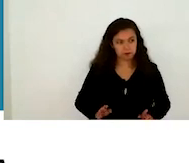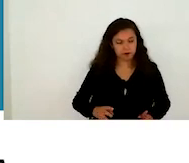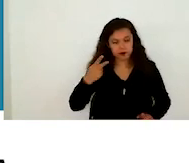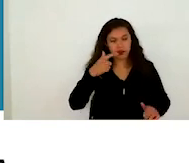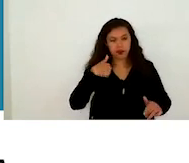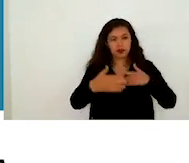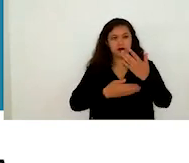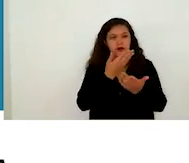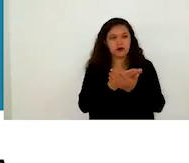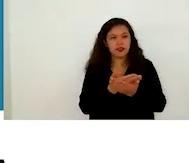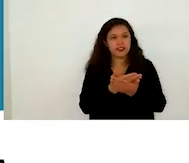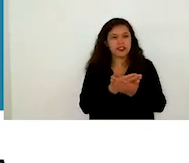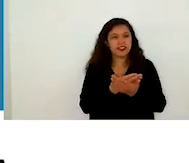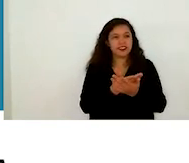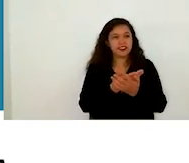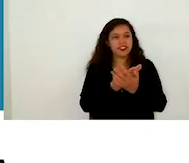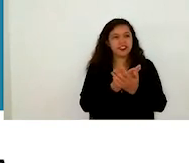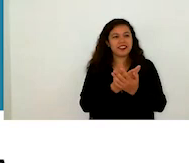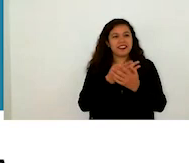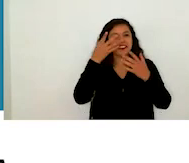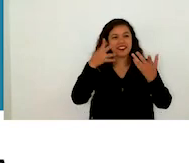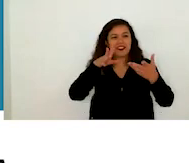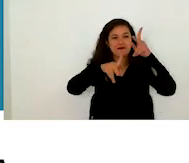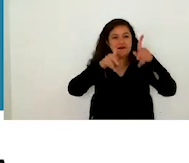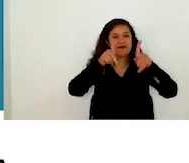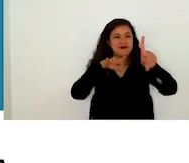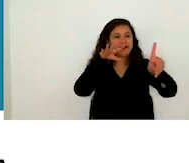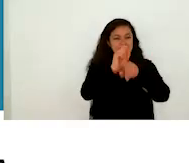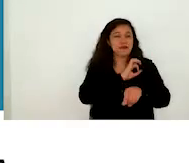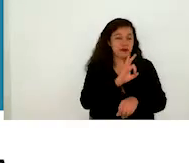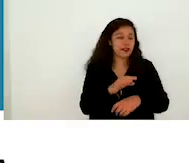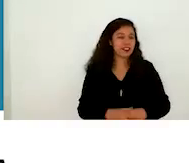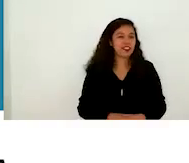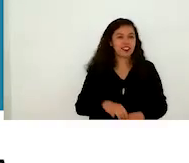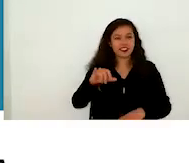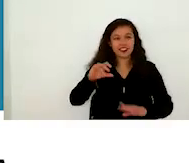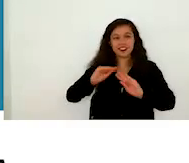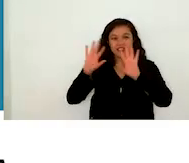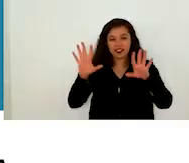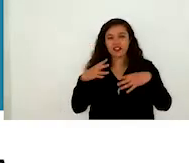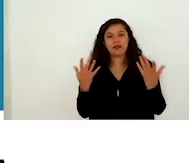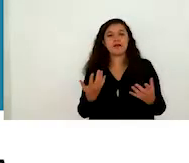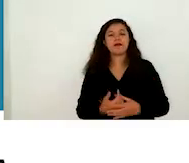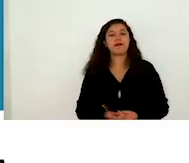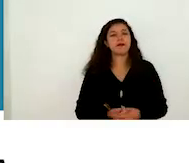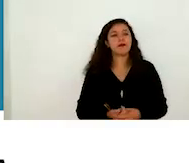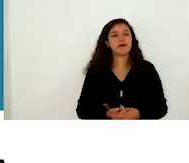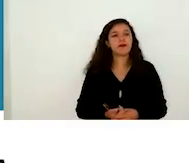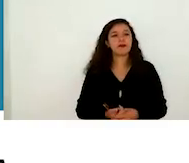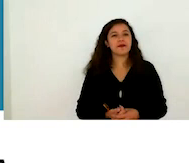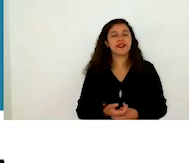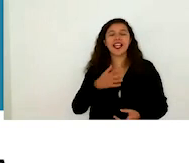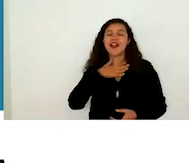o se le hablo pues pues lo va a conseguir lo va a lograr claro si esa era mi